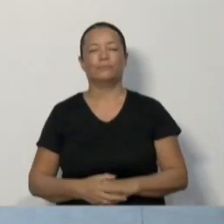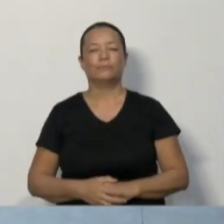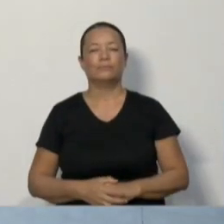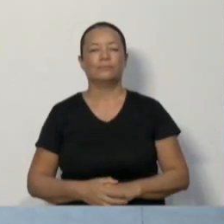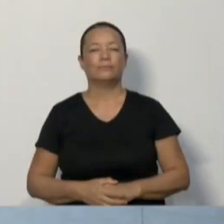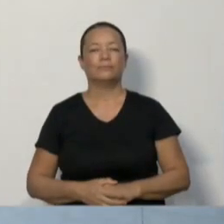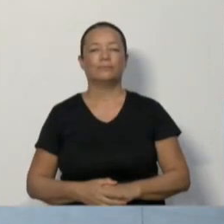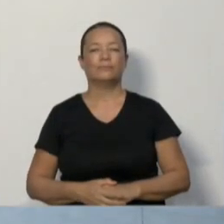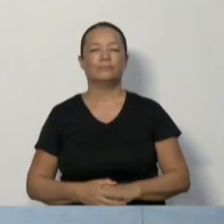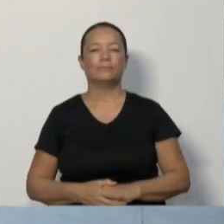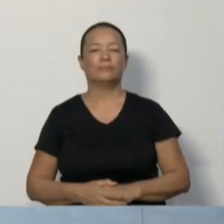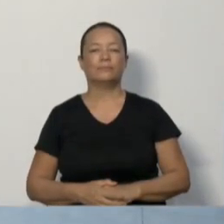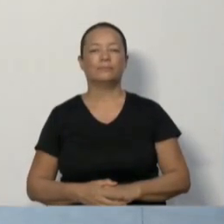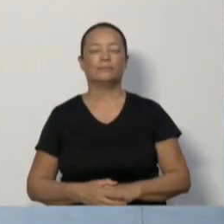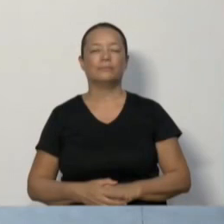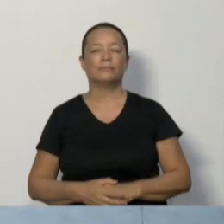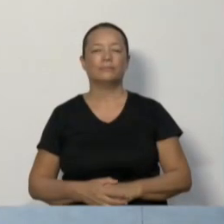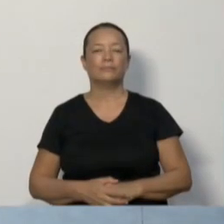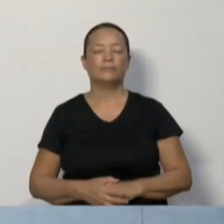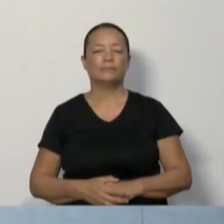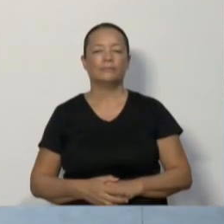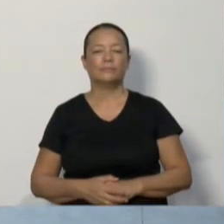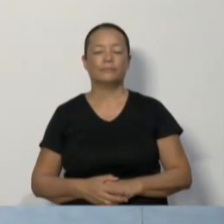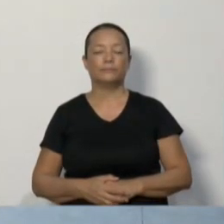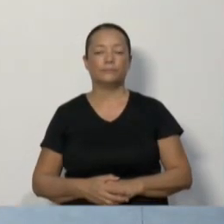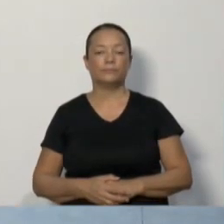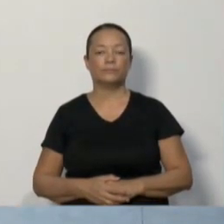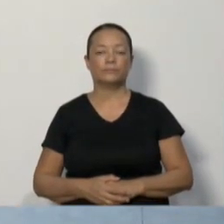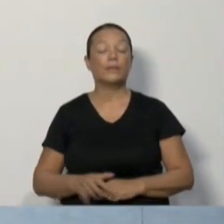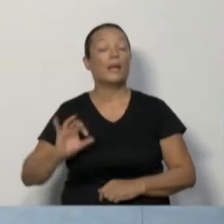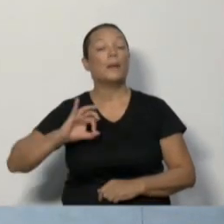Te alabamos, Señor. Caminaré